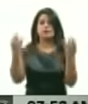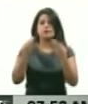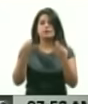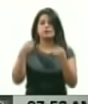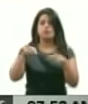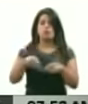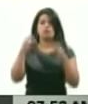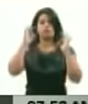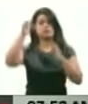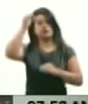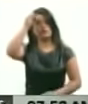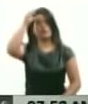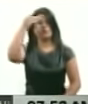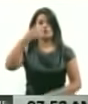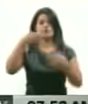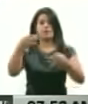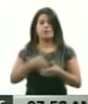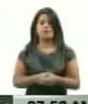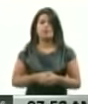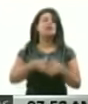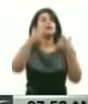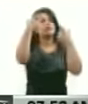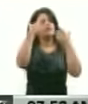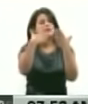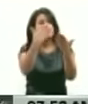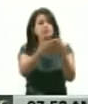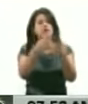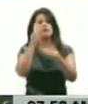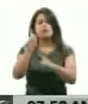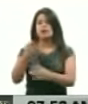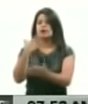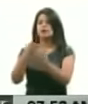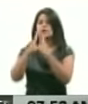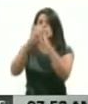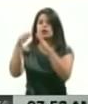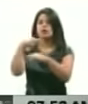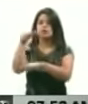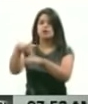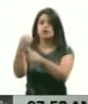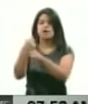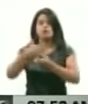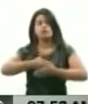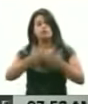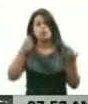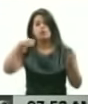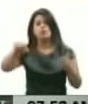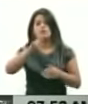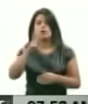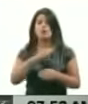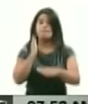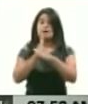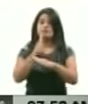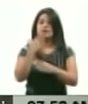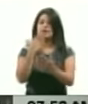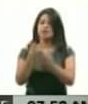que nunca. Gracias al comandante Hugo Chávez y por supuesto espacios como la Biblioteca Nacional que se abren para todo el pueblo venezolano. Vamos a una